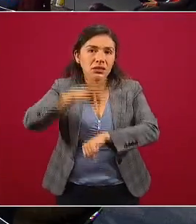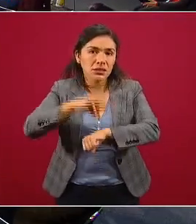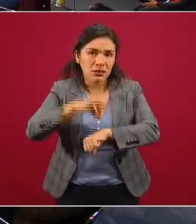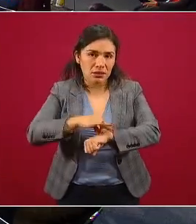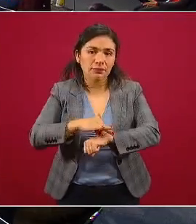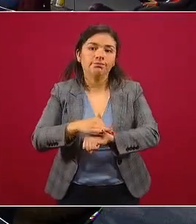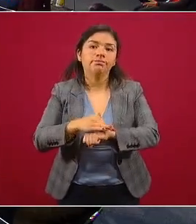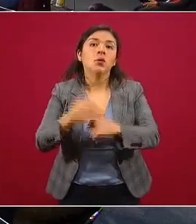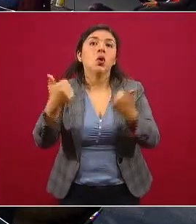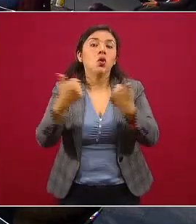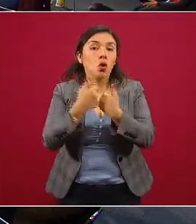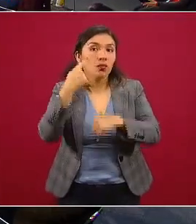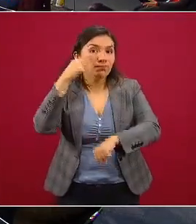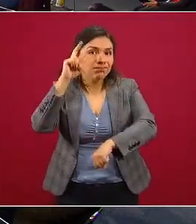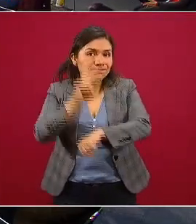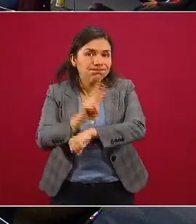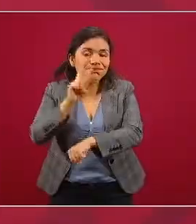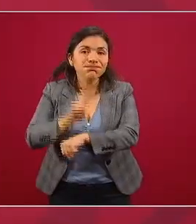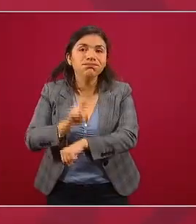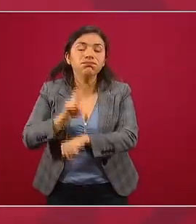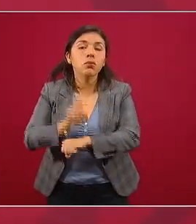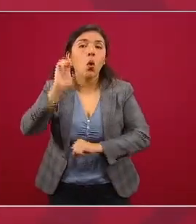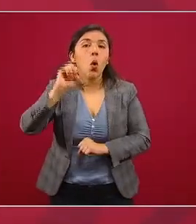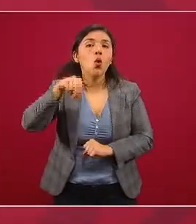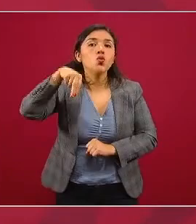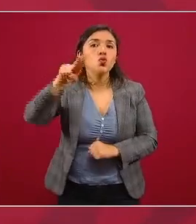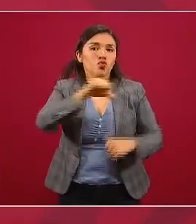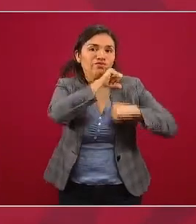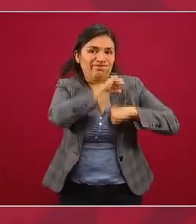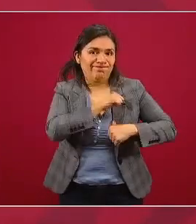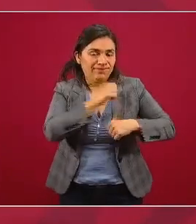con supervisión de la ONU,